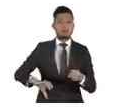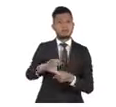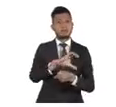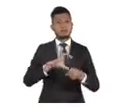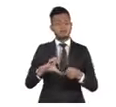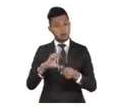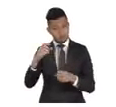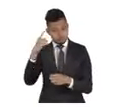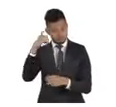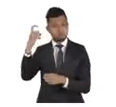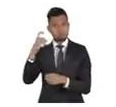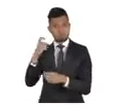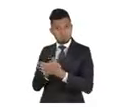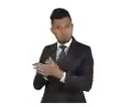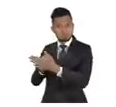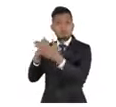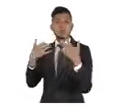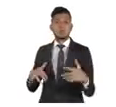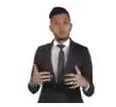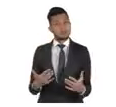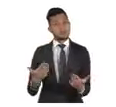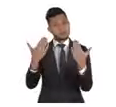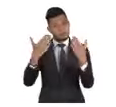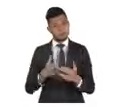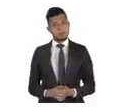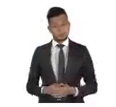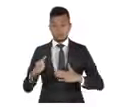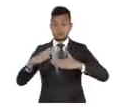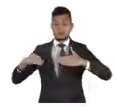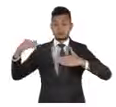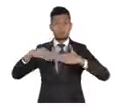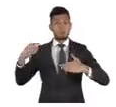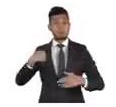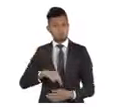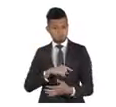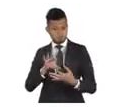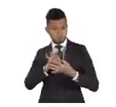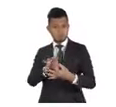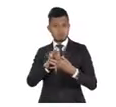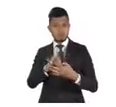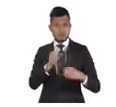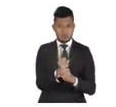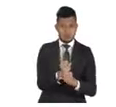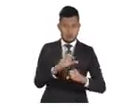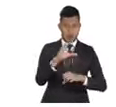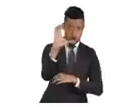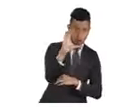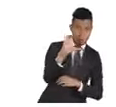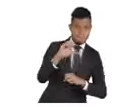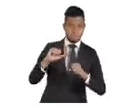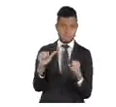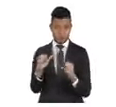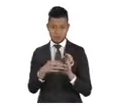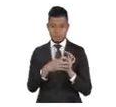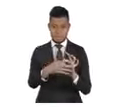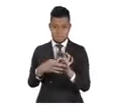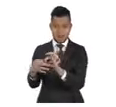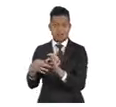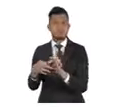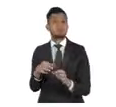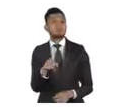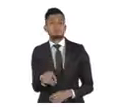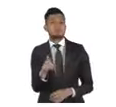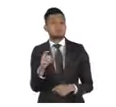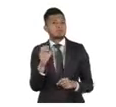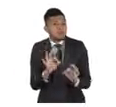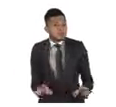Desde Suecia hemos venido trabajando con Colombia y con Bogotá en una parte muy importante de la